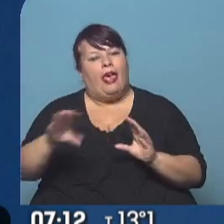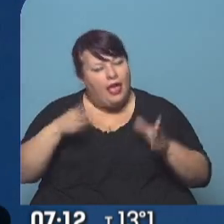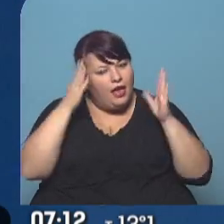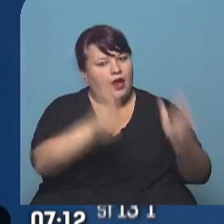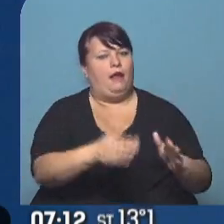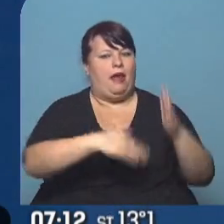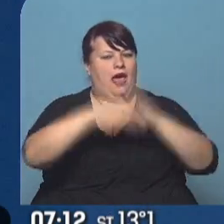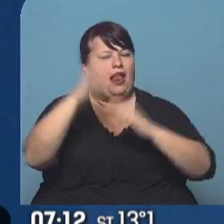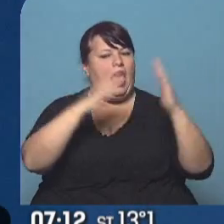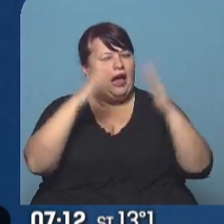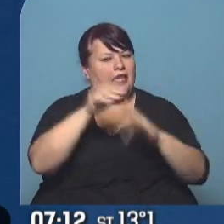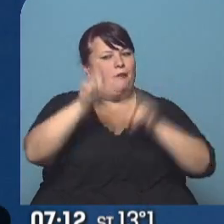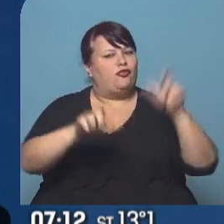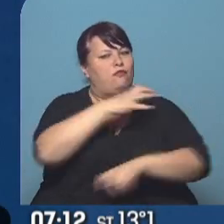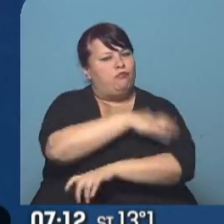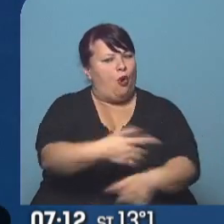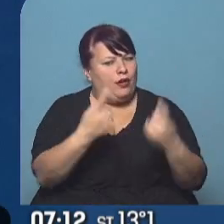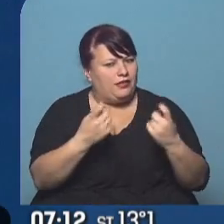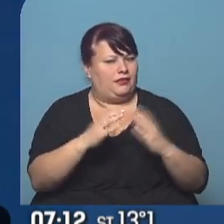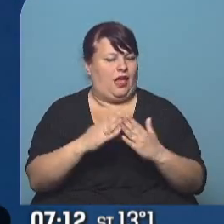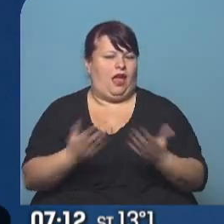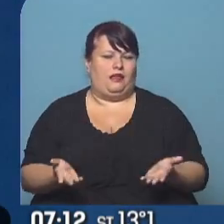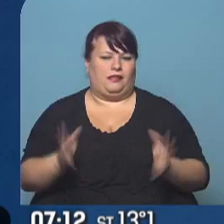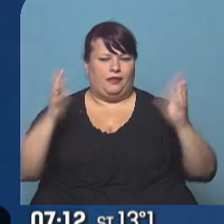aplicarlos a las viviendas sociales de la gente distinta